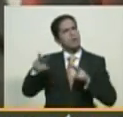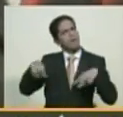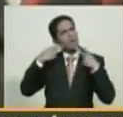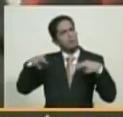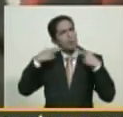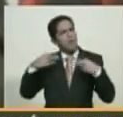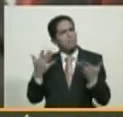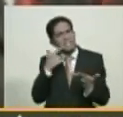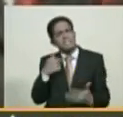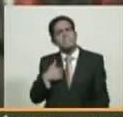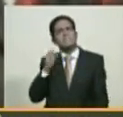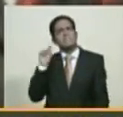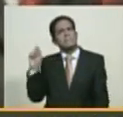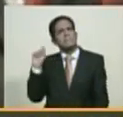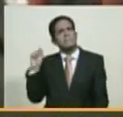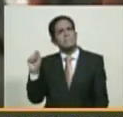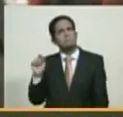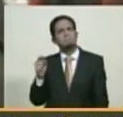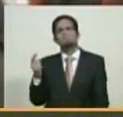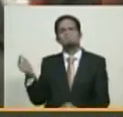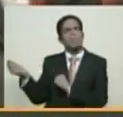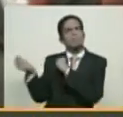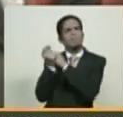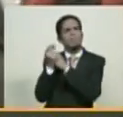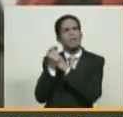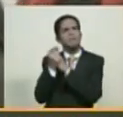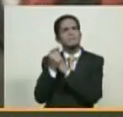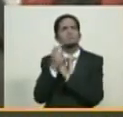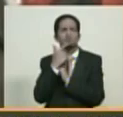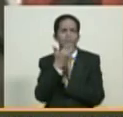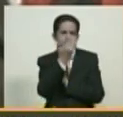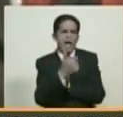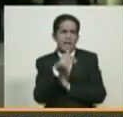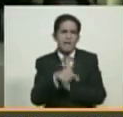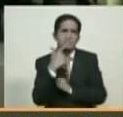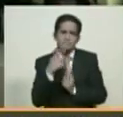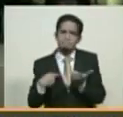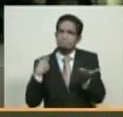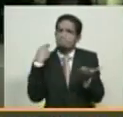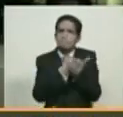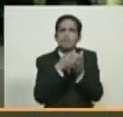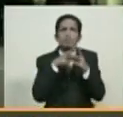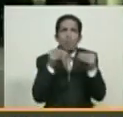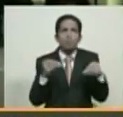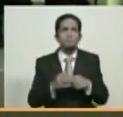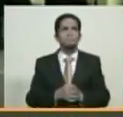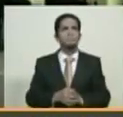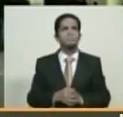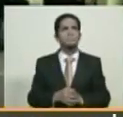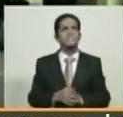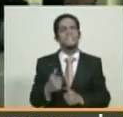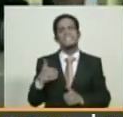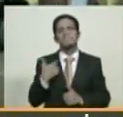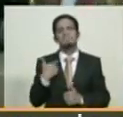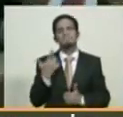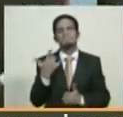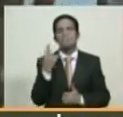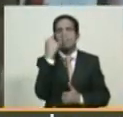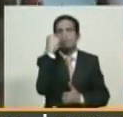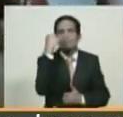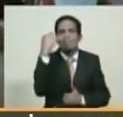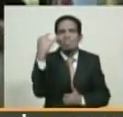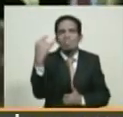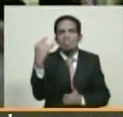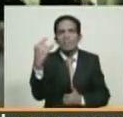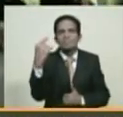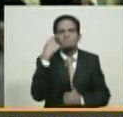motivo. Y el señor lo que nos decía era que él nos había llevado hasta allá y él nos había pagado todo. Porque me dejé guiar por lo que se decía en los